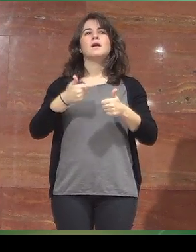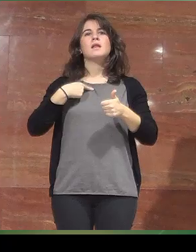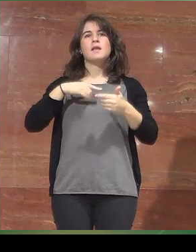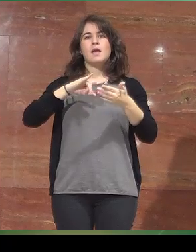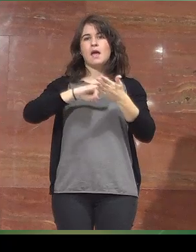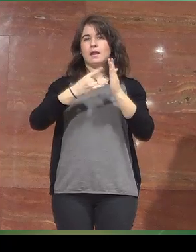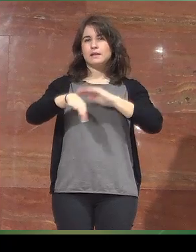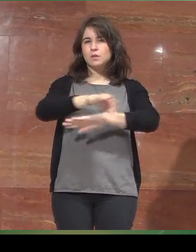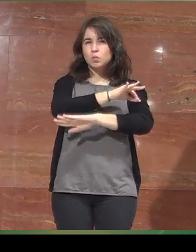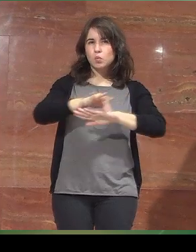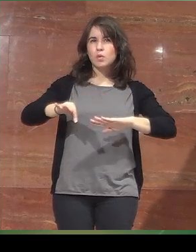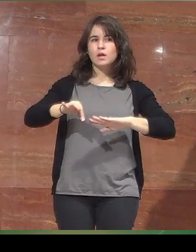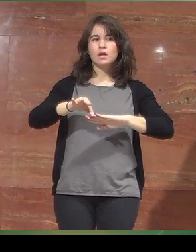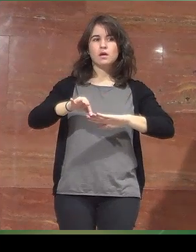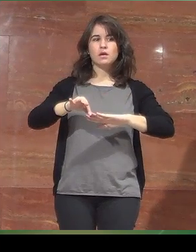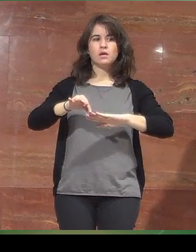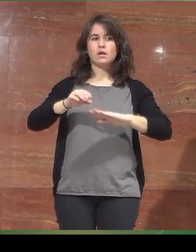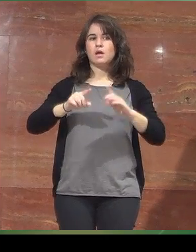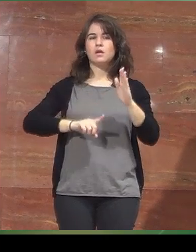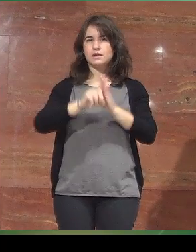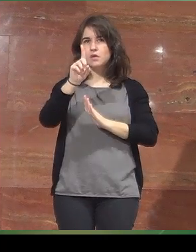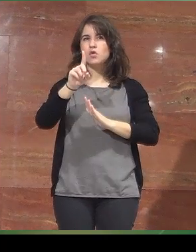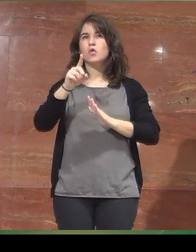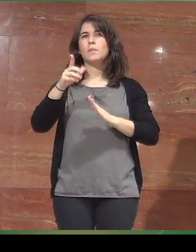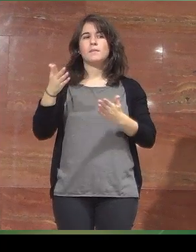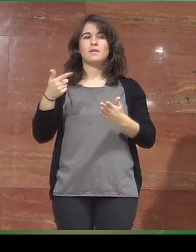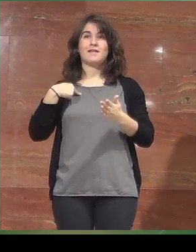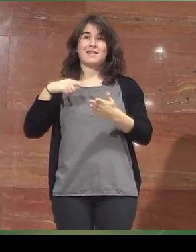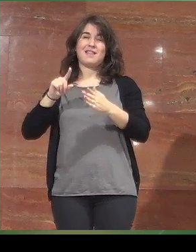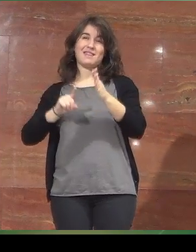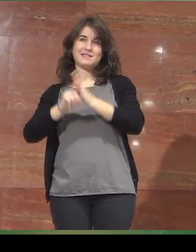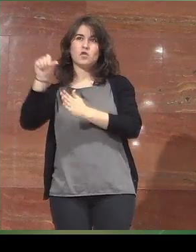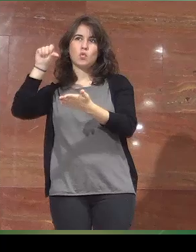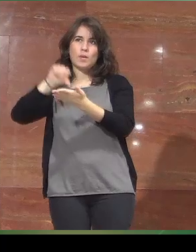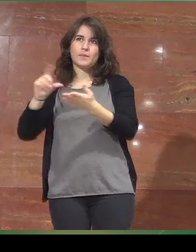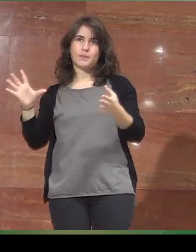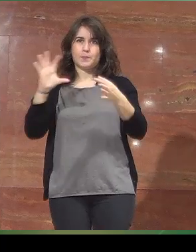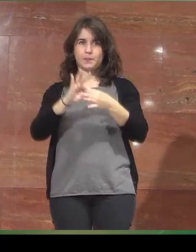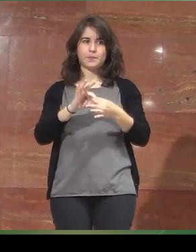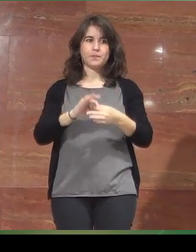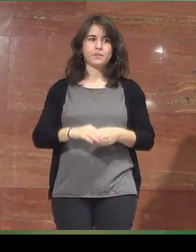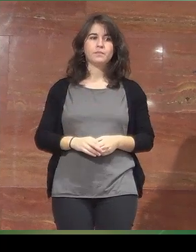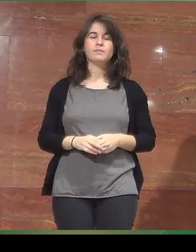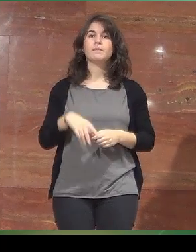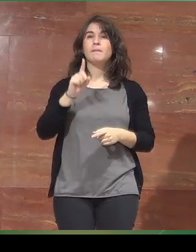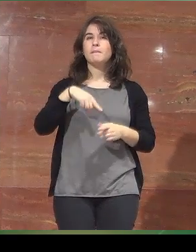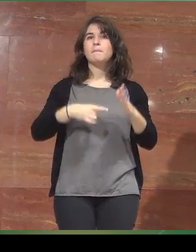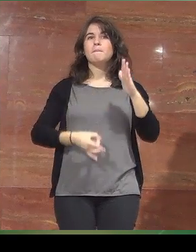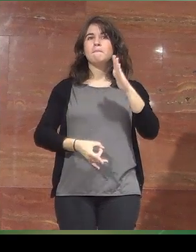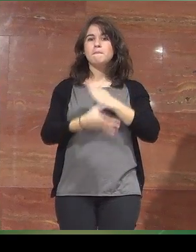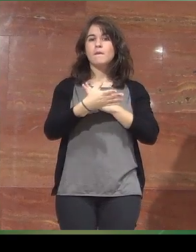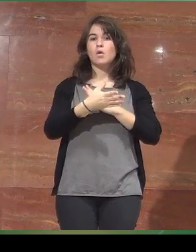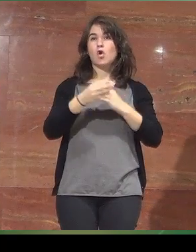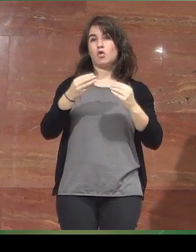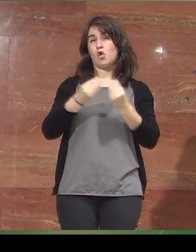arquitectura y desarrollo, acercando la arquitectura y el desarrollo urbano a través de sus intervenciones. Creó, junto con Pipo Lion